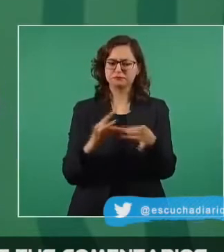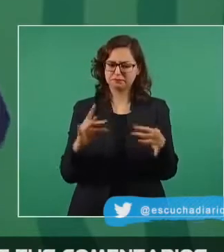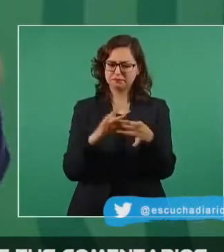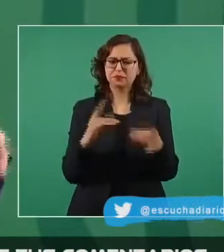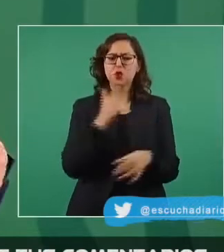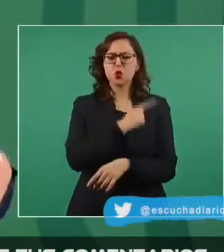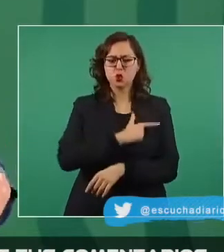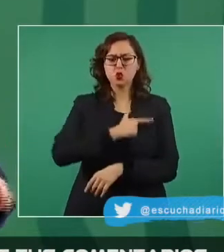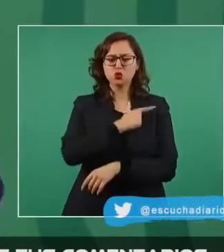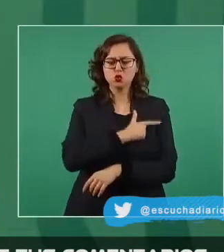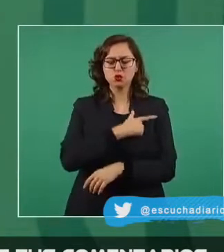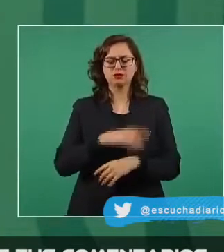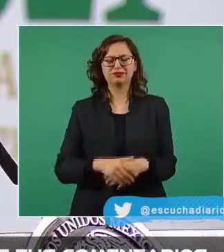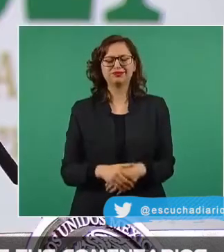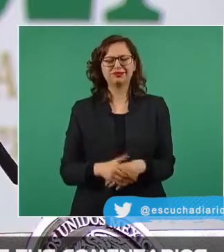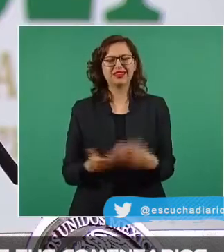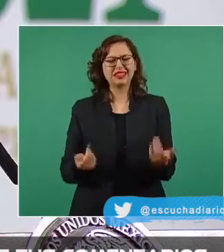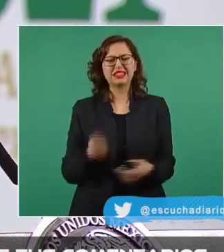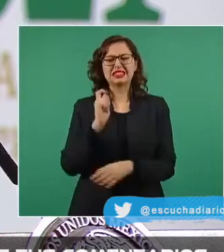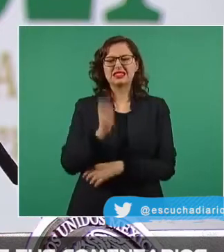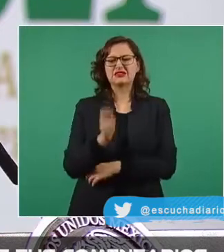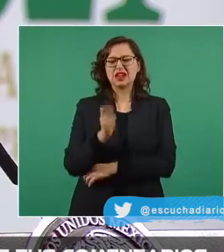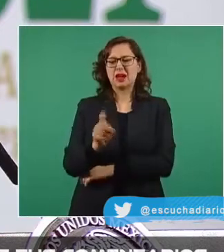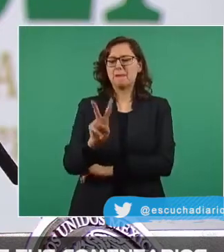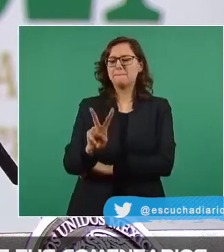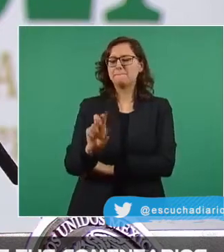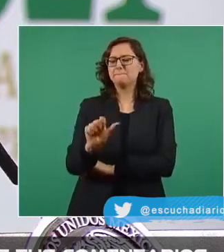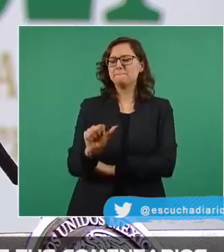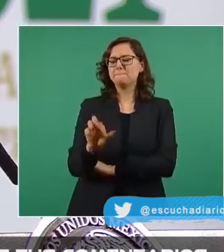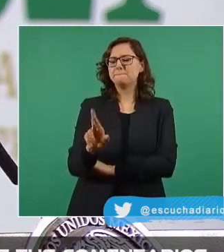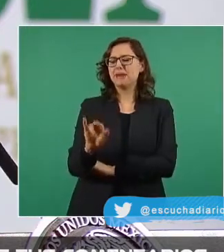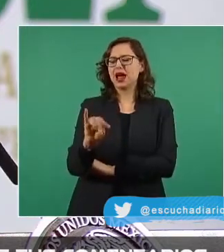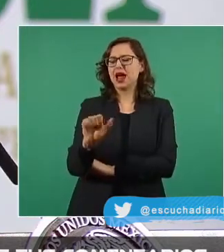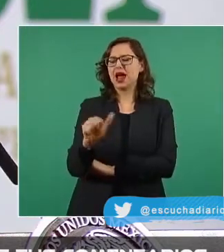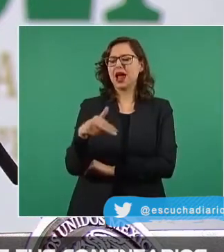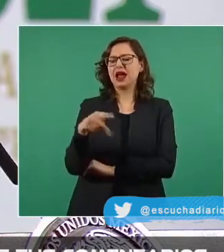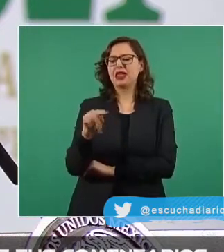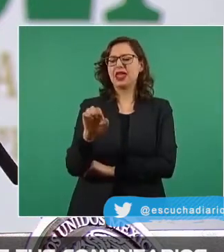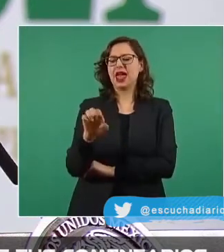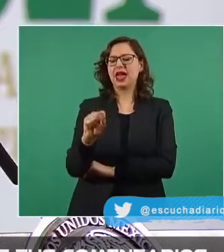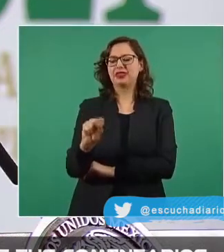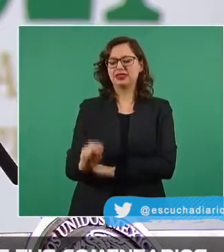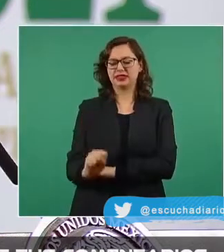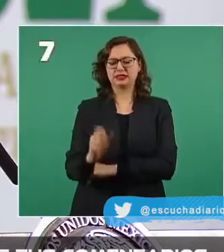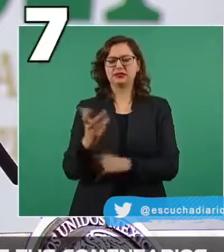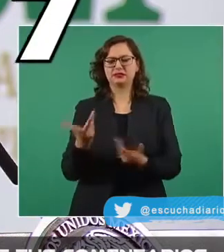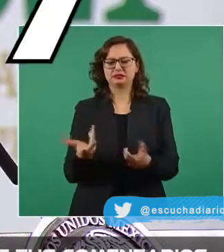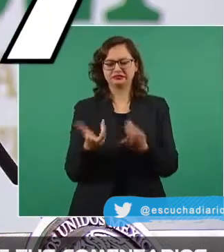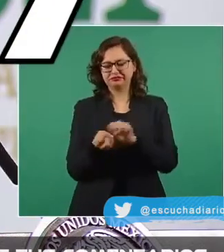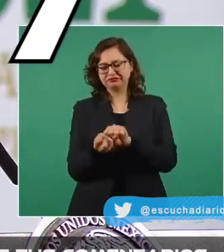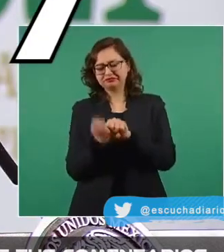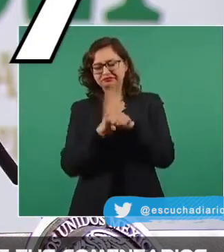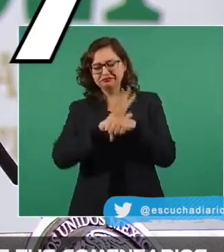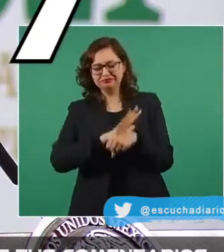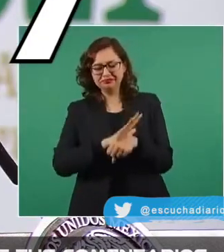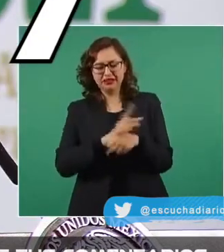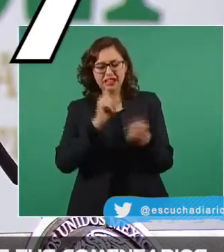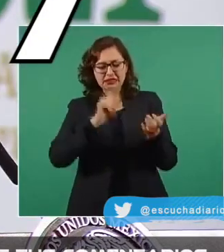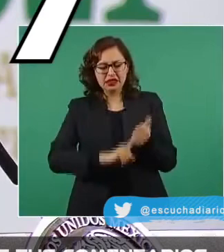Conforme al reporte de la Secretaría de Salud, al corte de la información del día de hoy, se han registrado 44